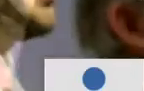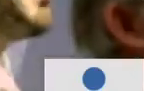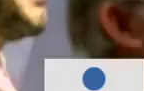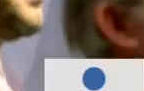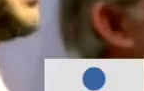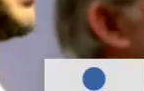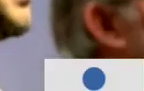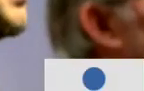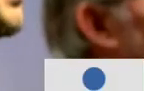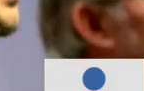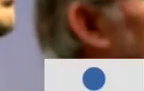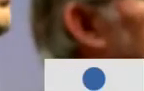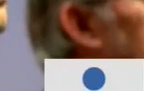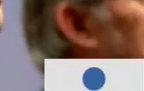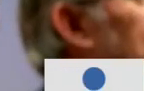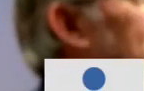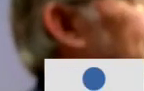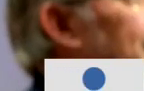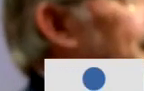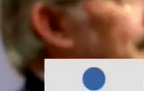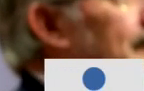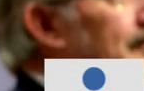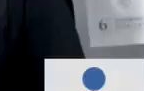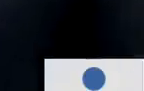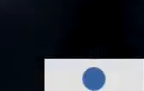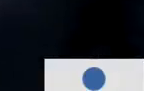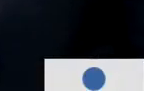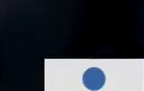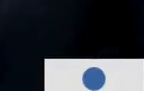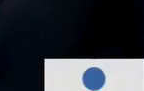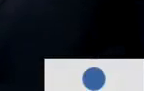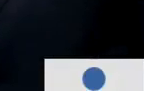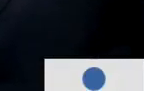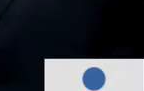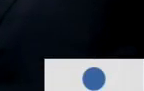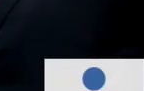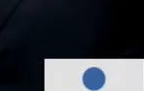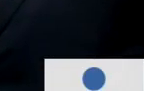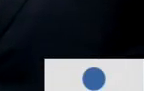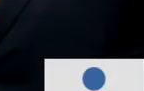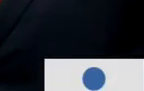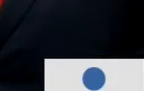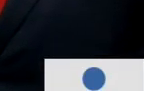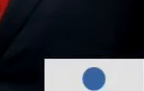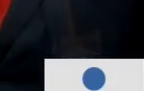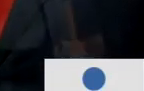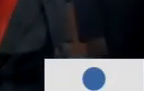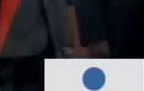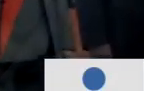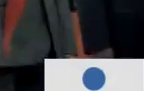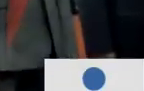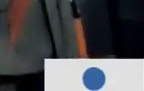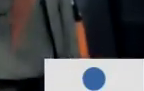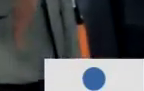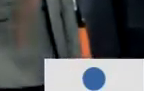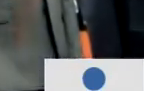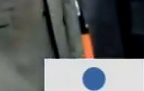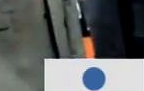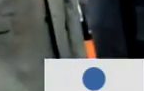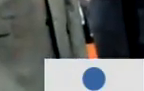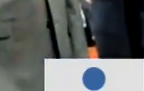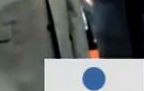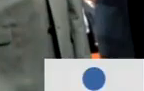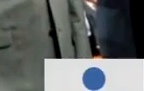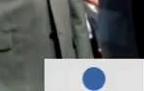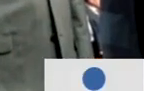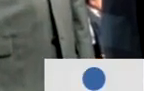Ledo, asistió al mensaje presidencial. El también morenista presidente del Senado, Martí Batres, no se quedó